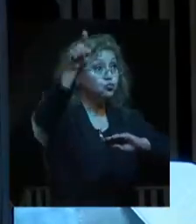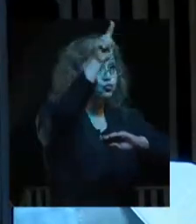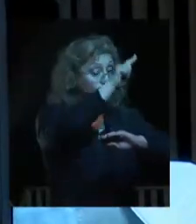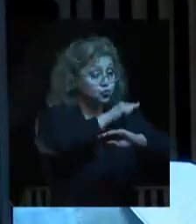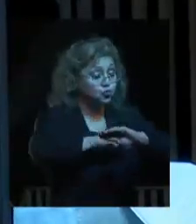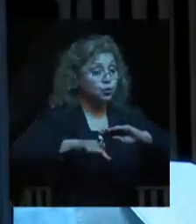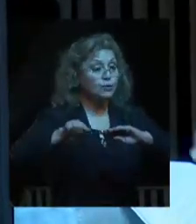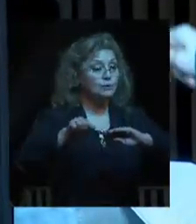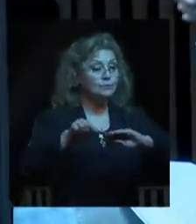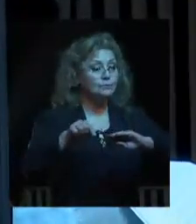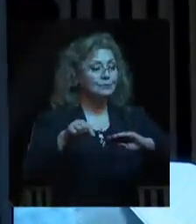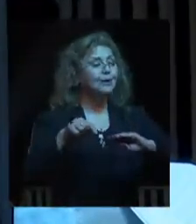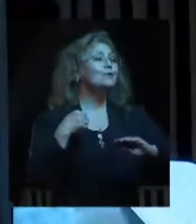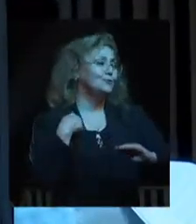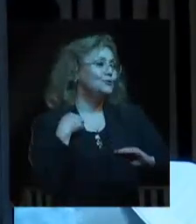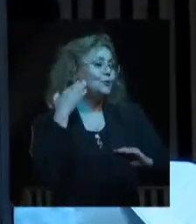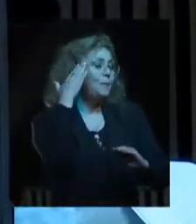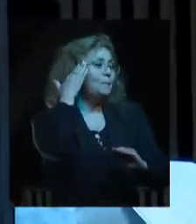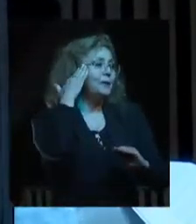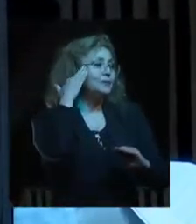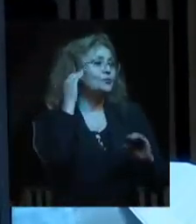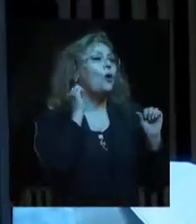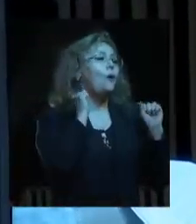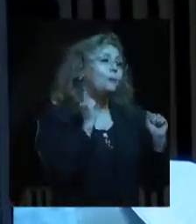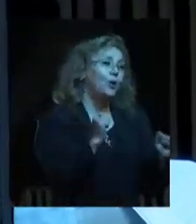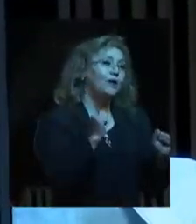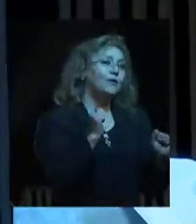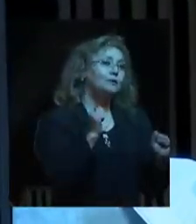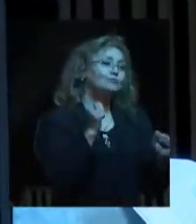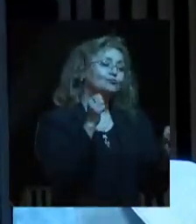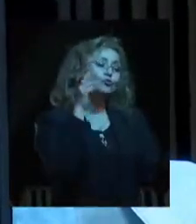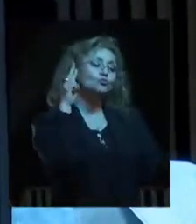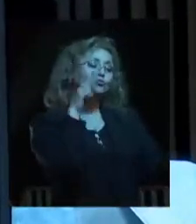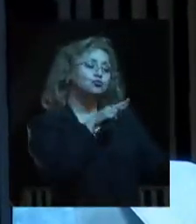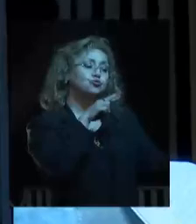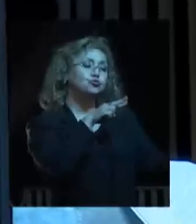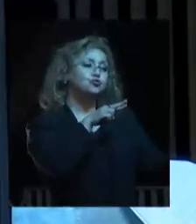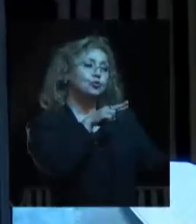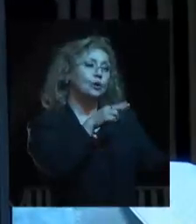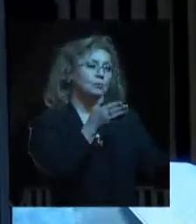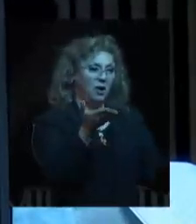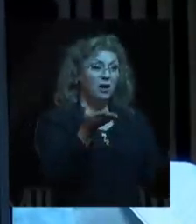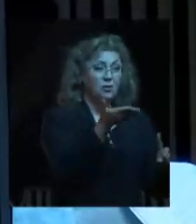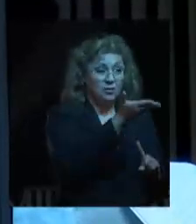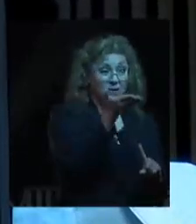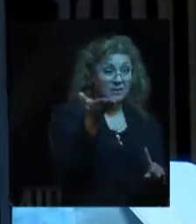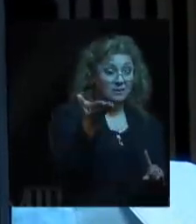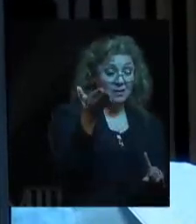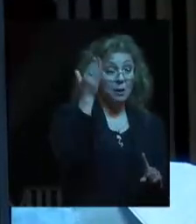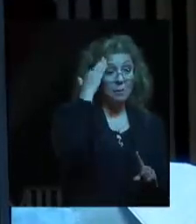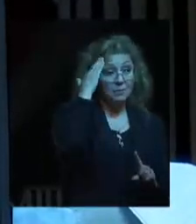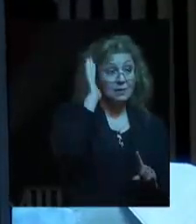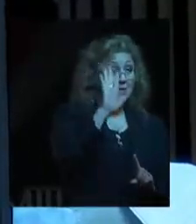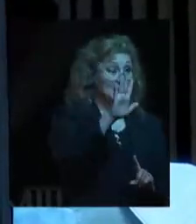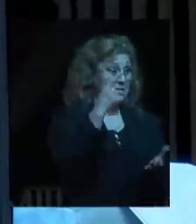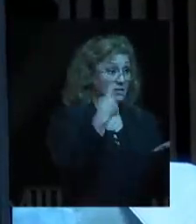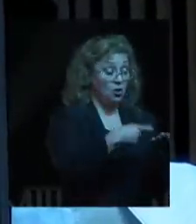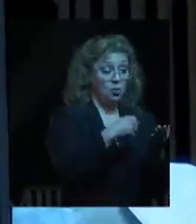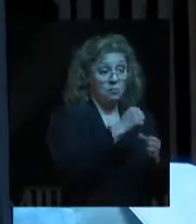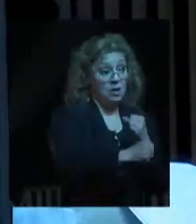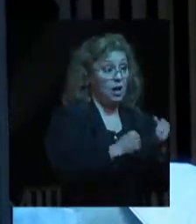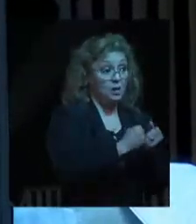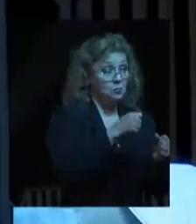claro, uno puede tener visiones, pero ¿quién les dice a ustedes? Ustedes en 5.000 años más no van a estar